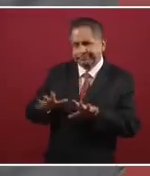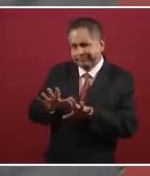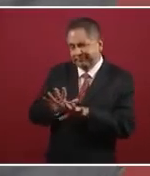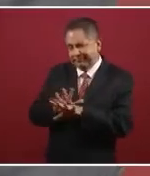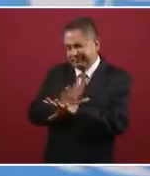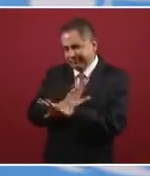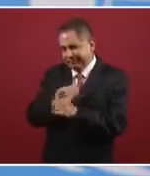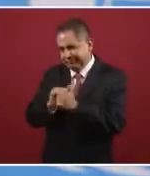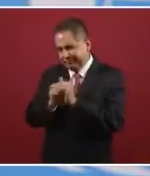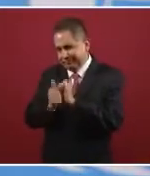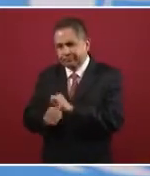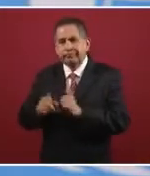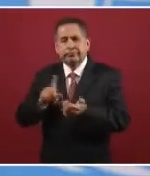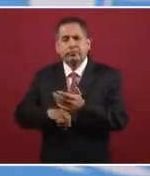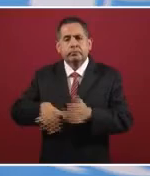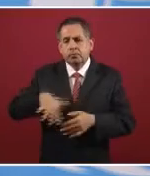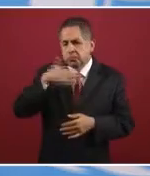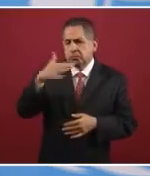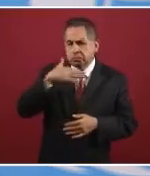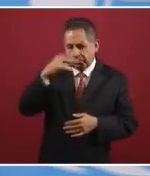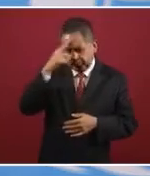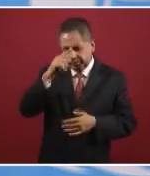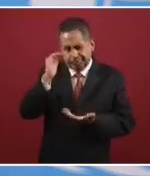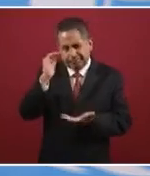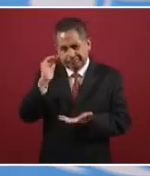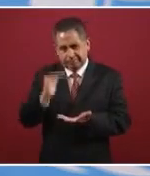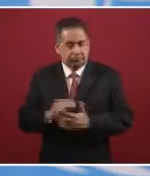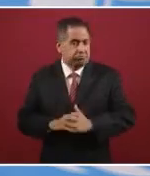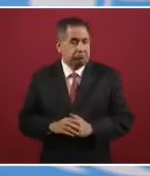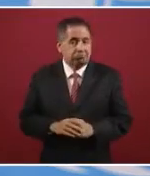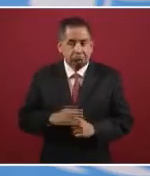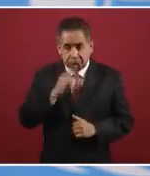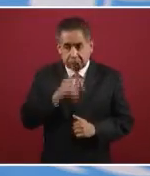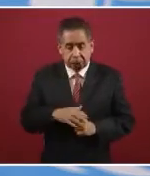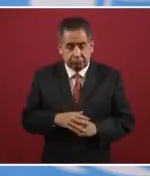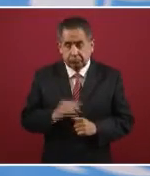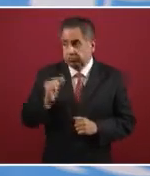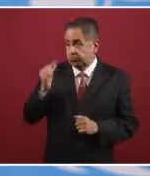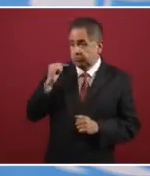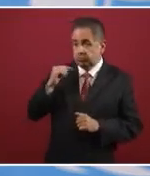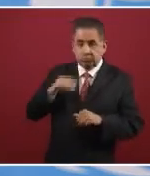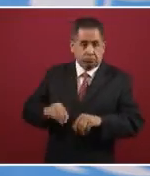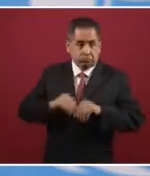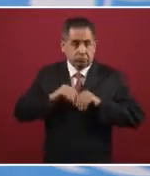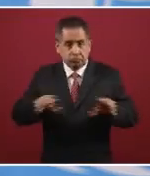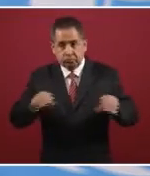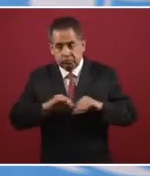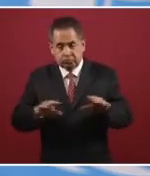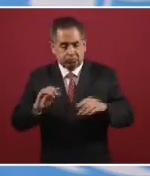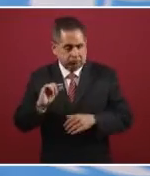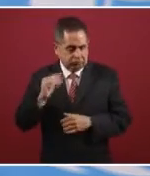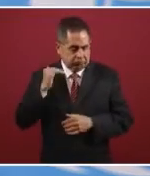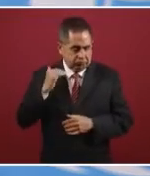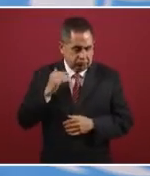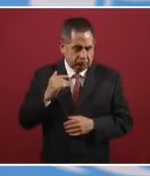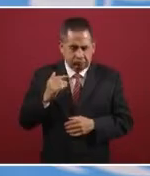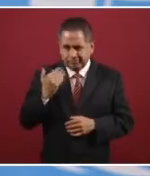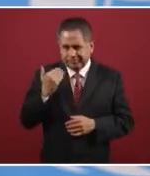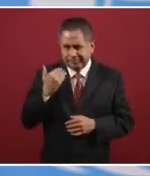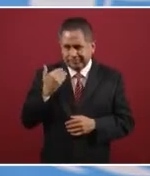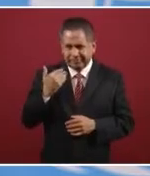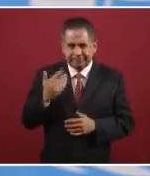percepción sobre la corrupción en México. Acaba de darse a conocer hace unos